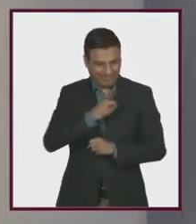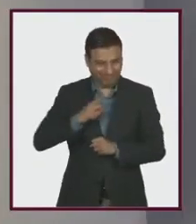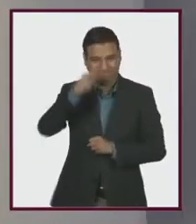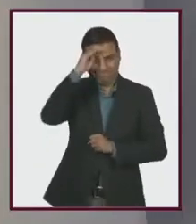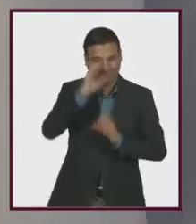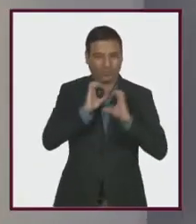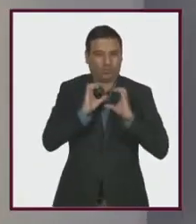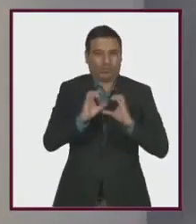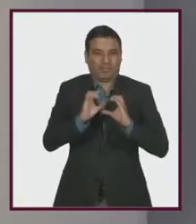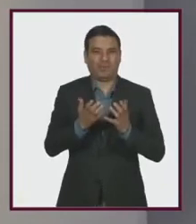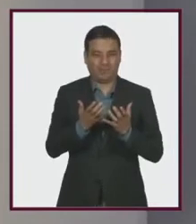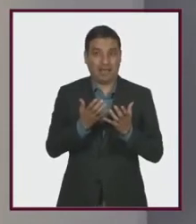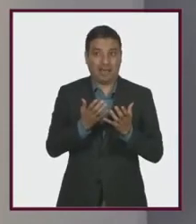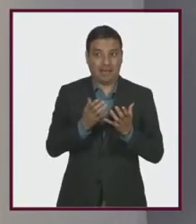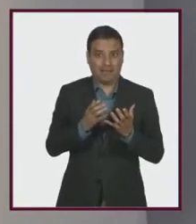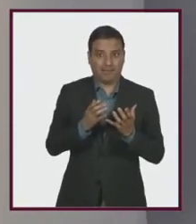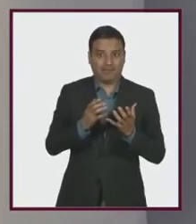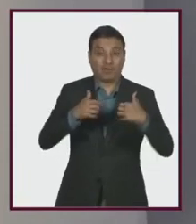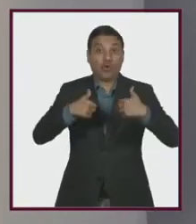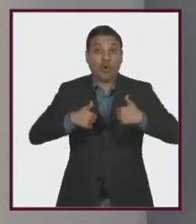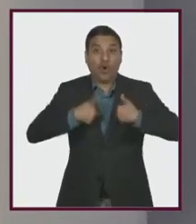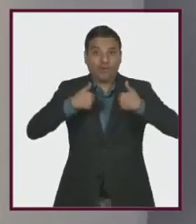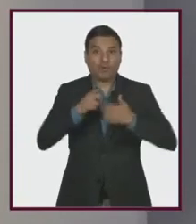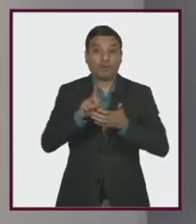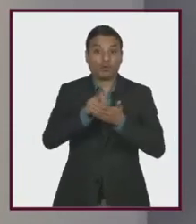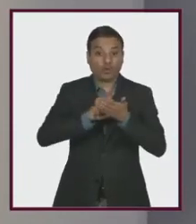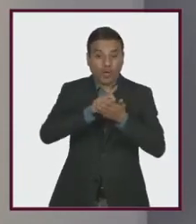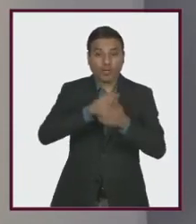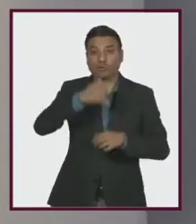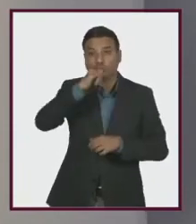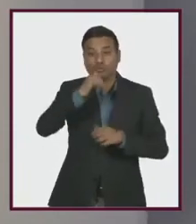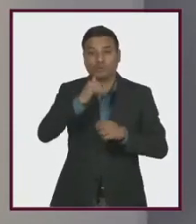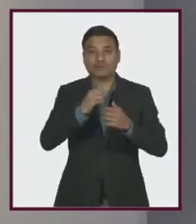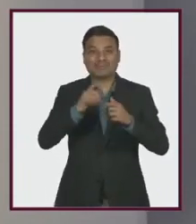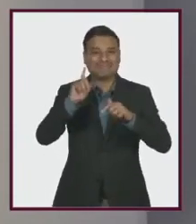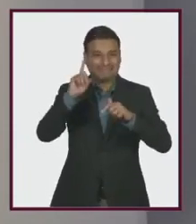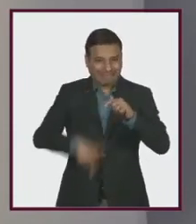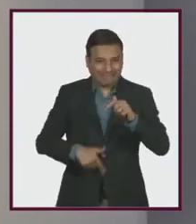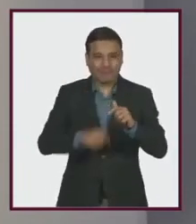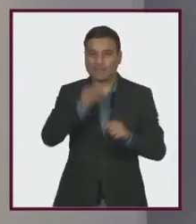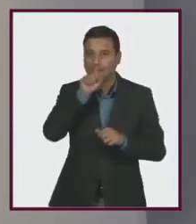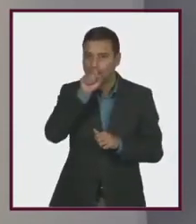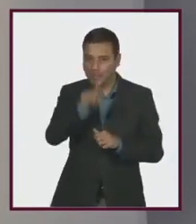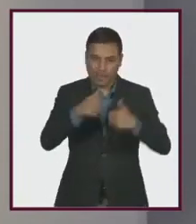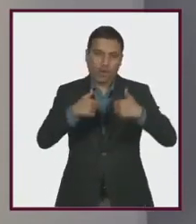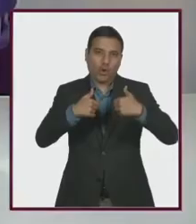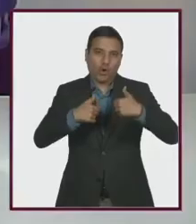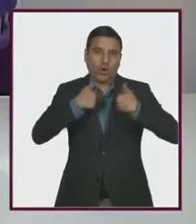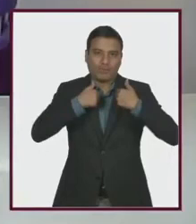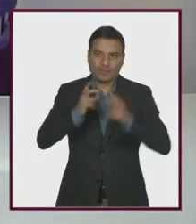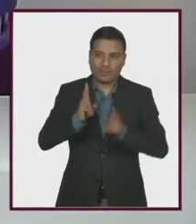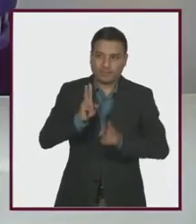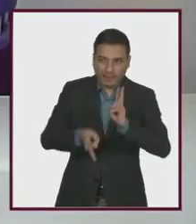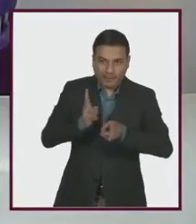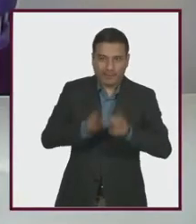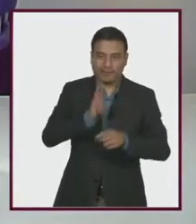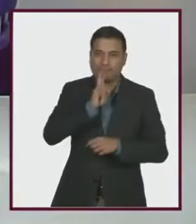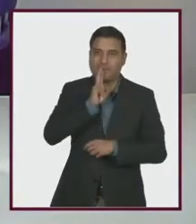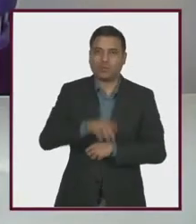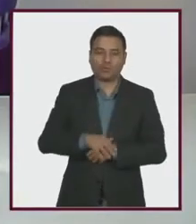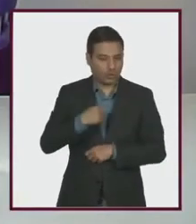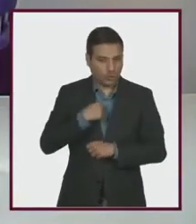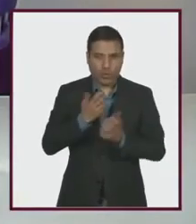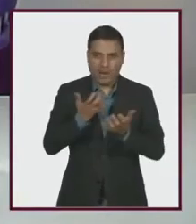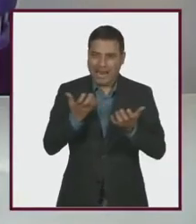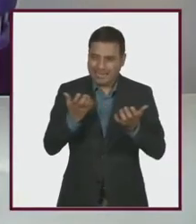sustancias, sino nos va a ayudar pues también para poder tener un mejor diálogo con nuestros adolescentes, ¿no? Sí, sin duda. Empezar poniendo el ejemplo.